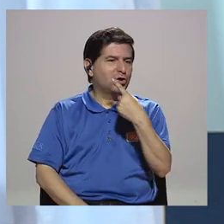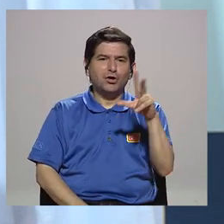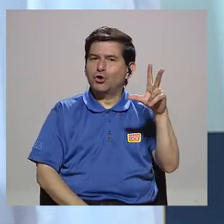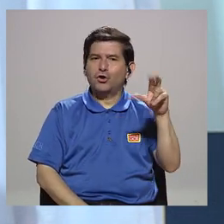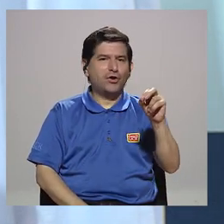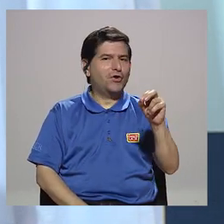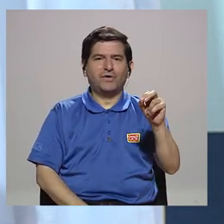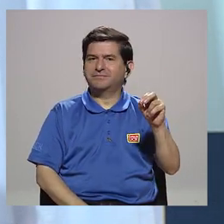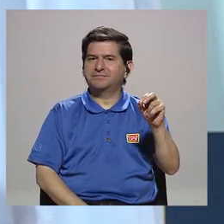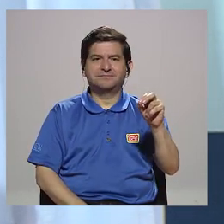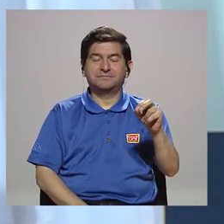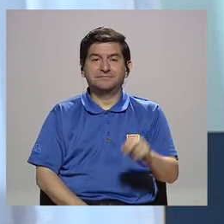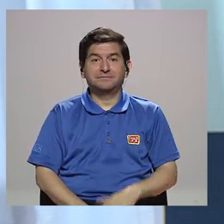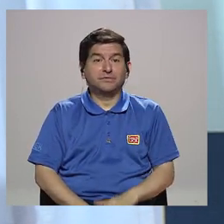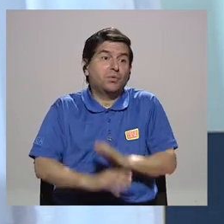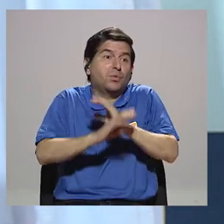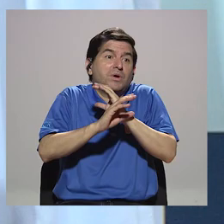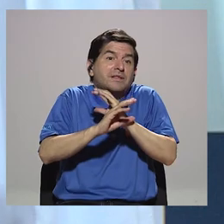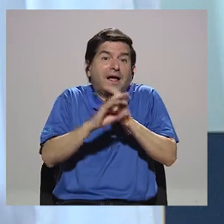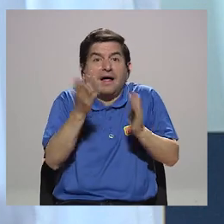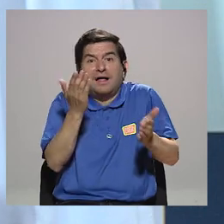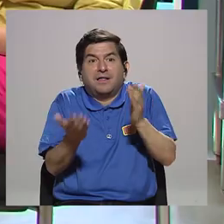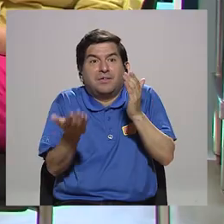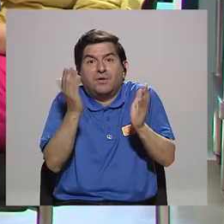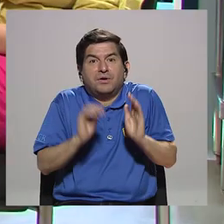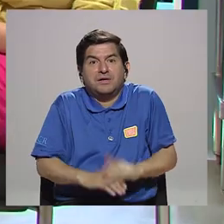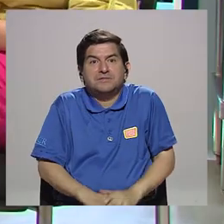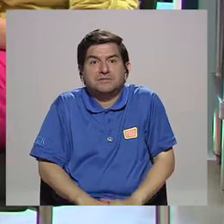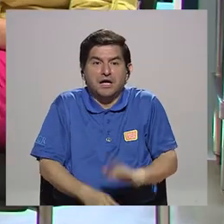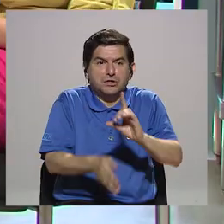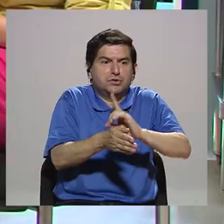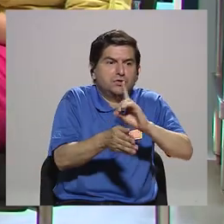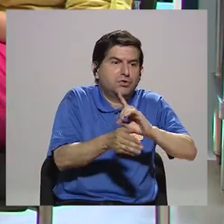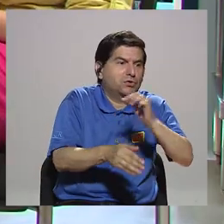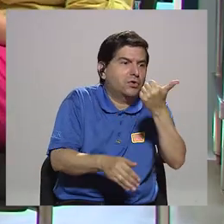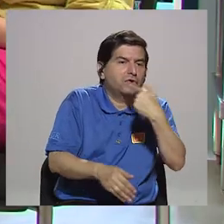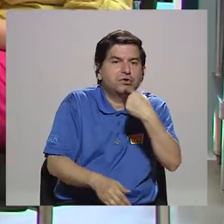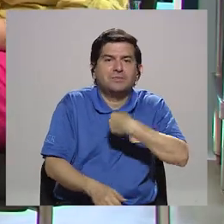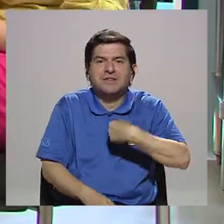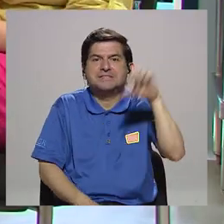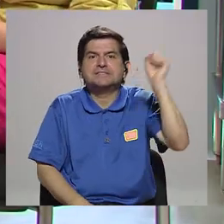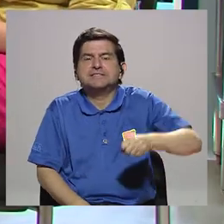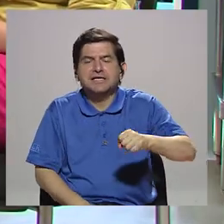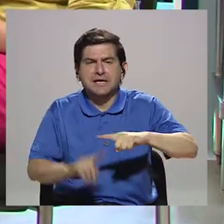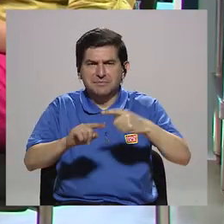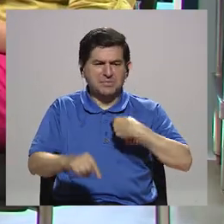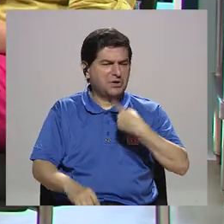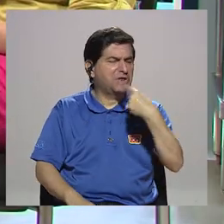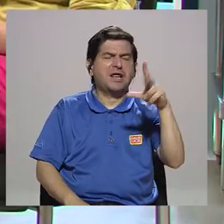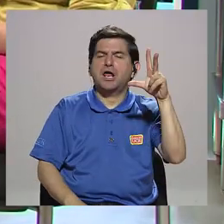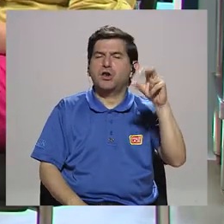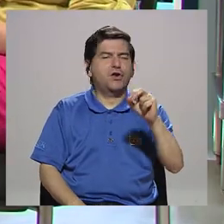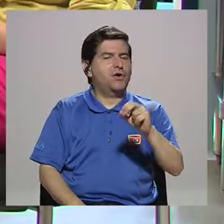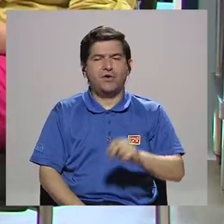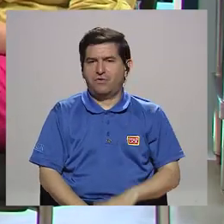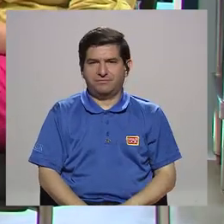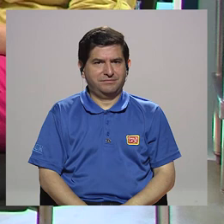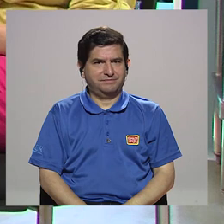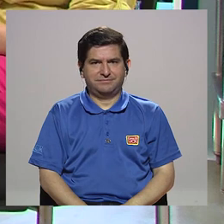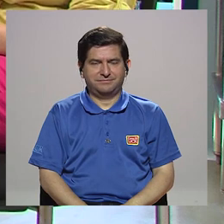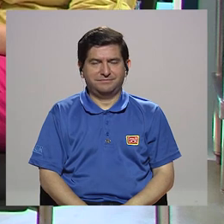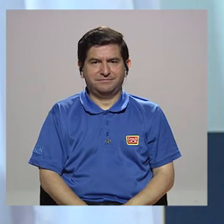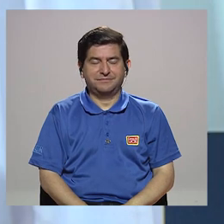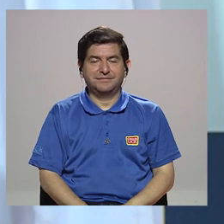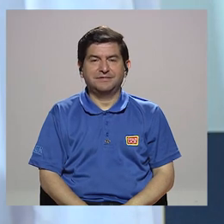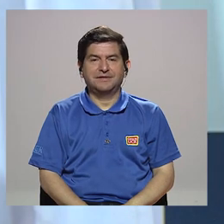yo digo que no. Cuidado. Porque va a depender del caso. Médicos que me digan que sí, pero yo diría que no. Yo diría que